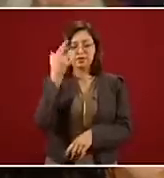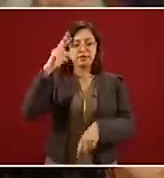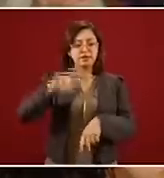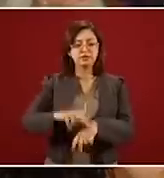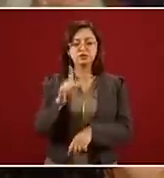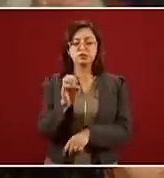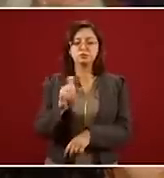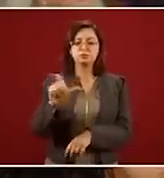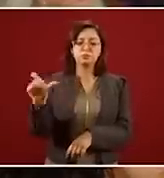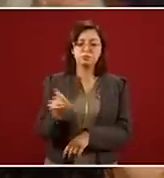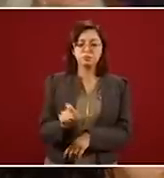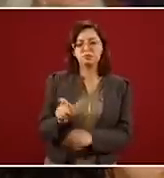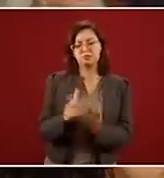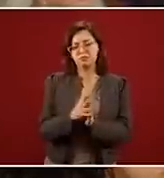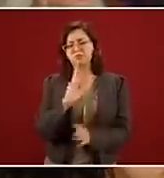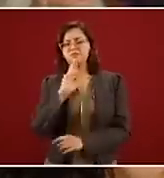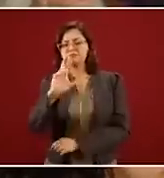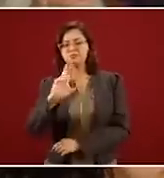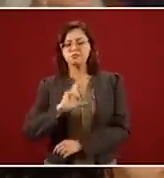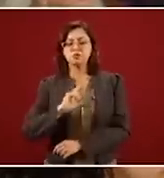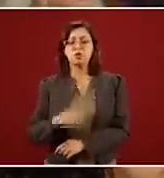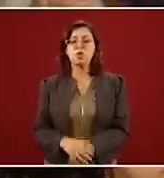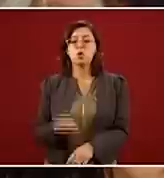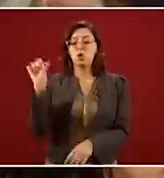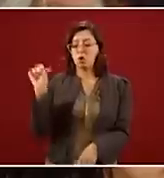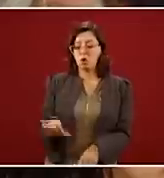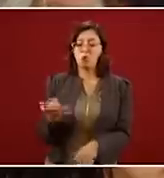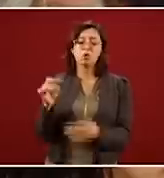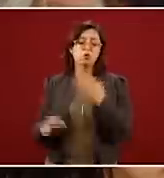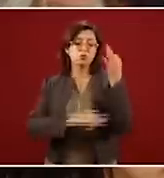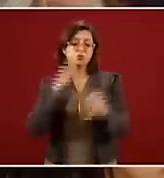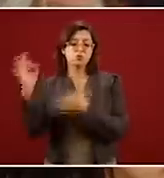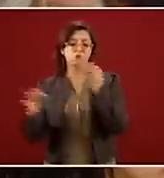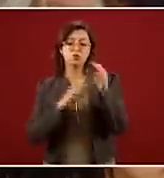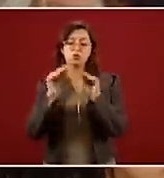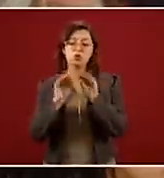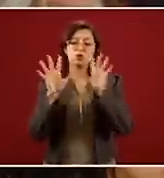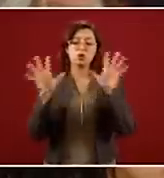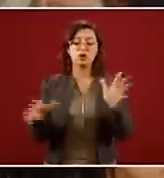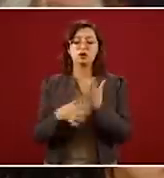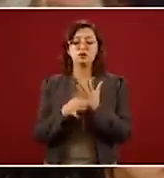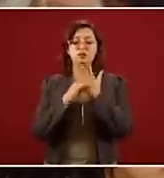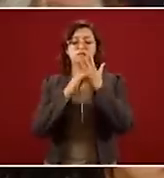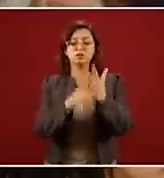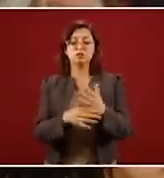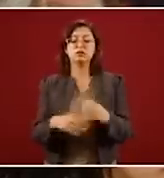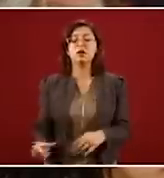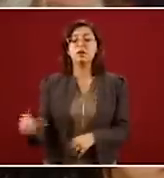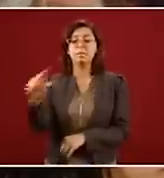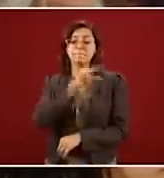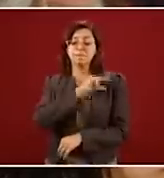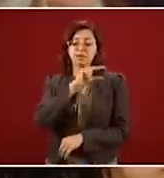favor, de hoy salió en las noticias que iba a haber una colaboración de la iniciativa